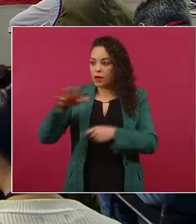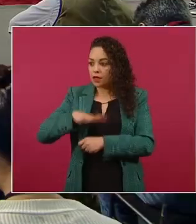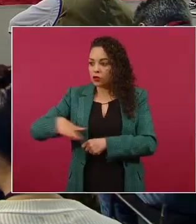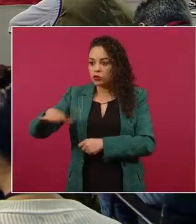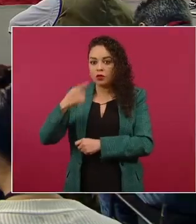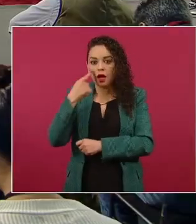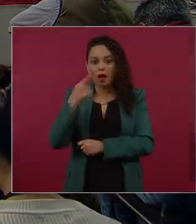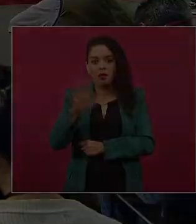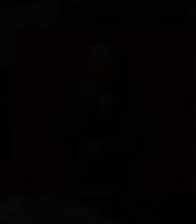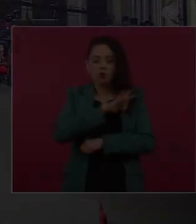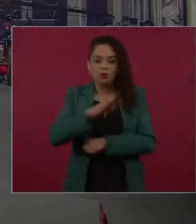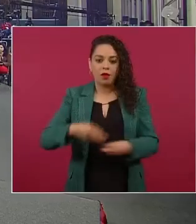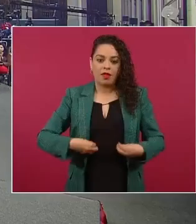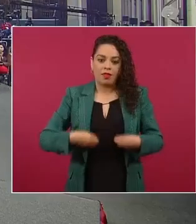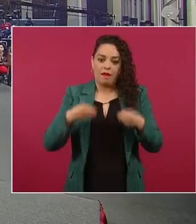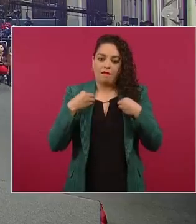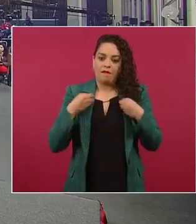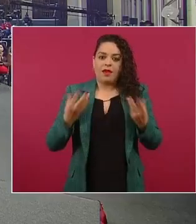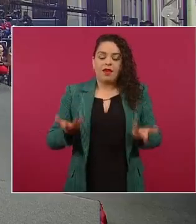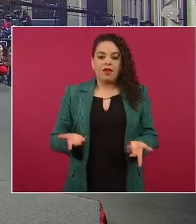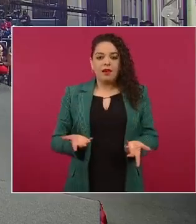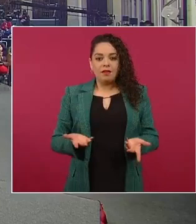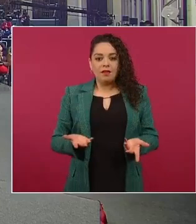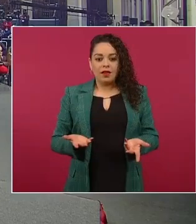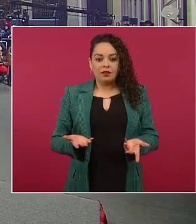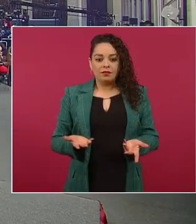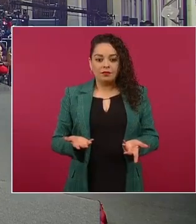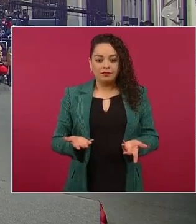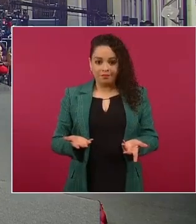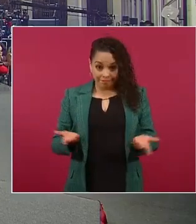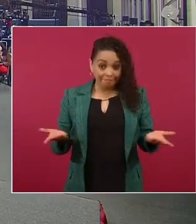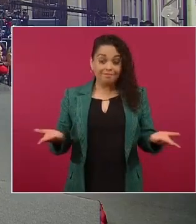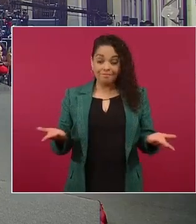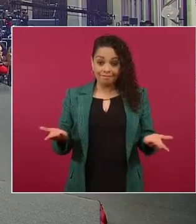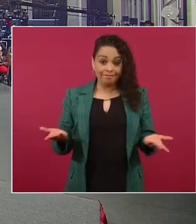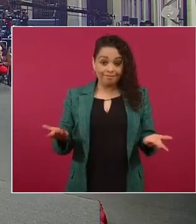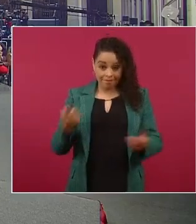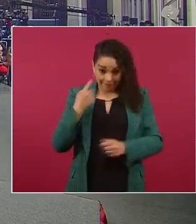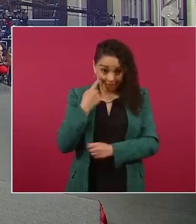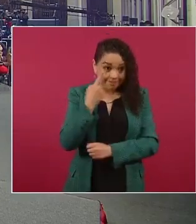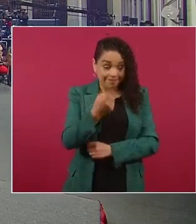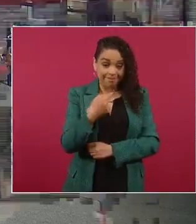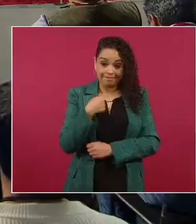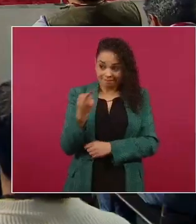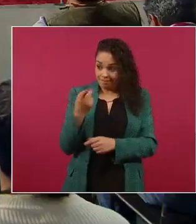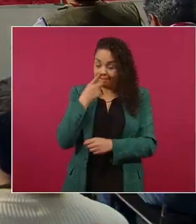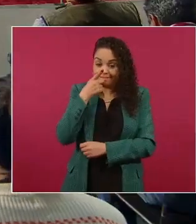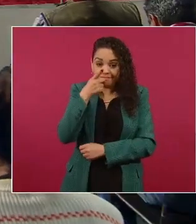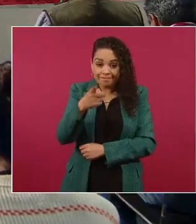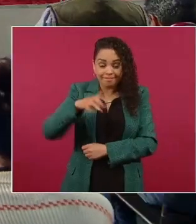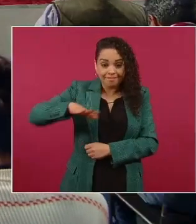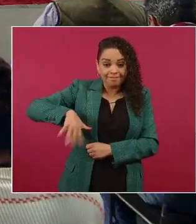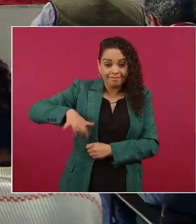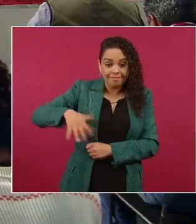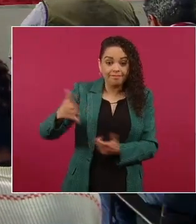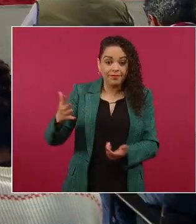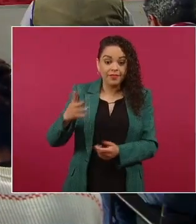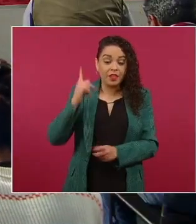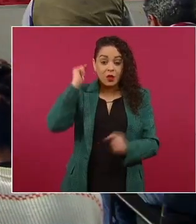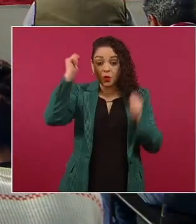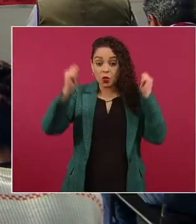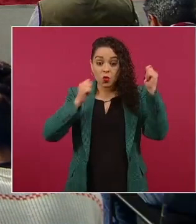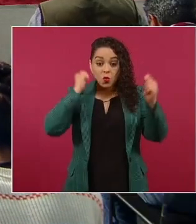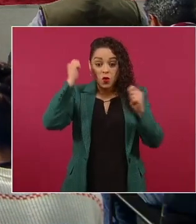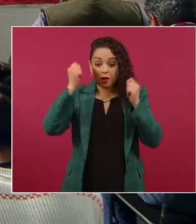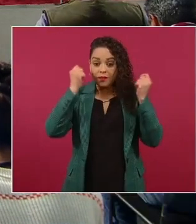sus condiciones de vida. O sea, el turismo es una opción, pues es una alternativa. En el caso del sureste,